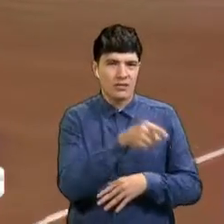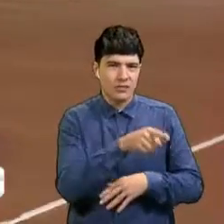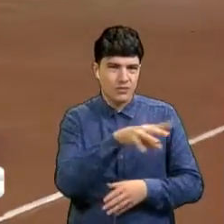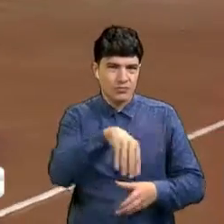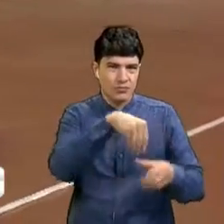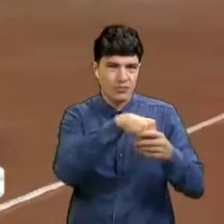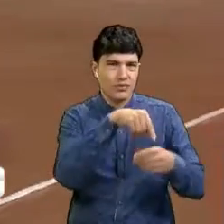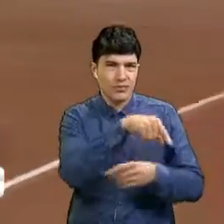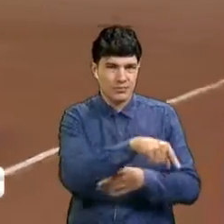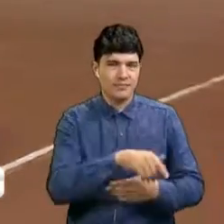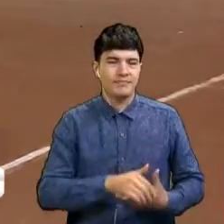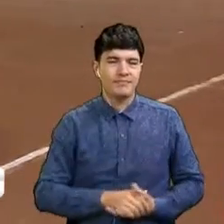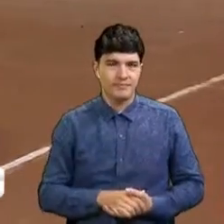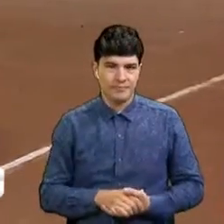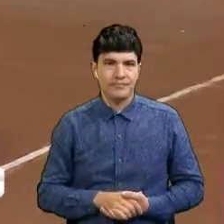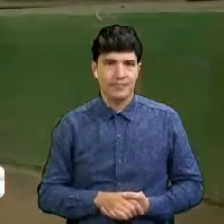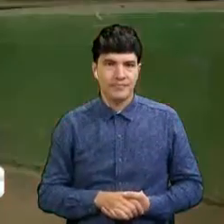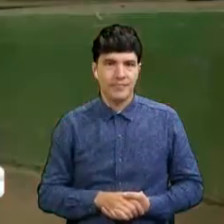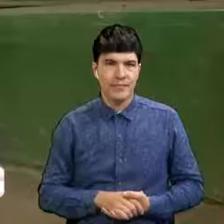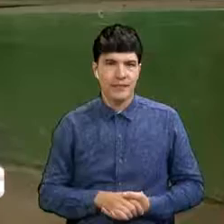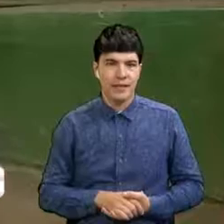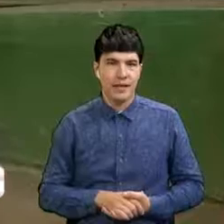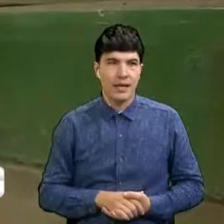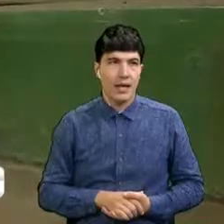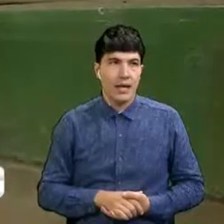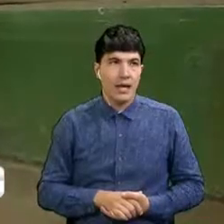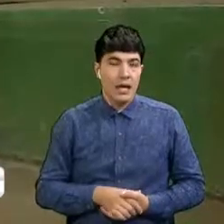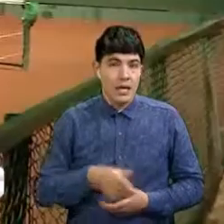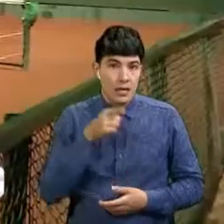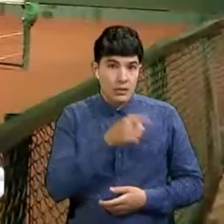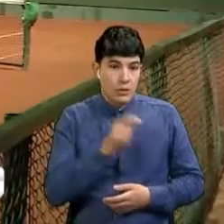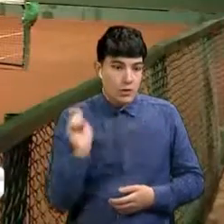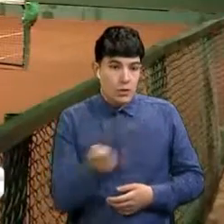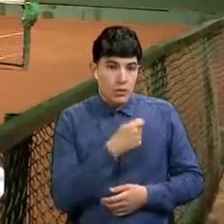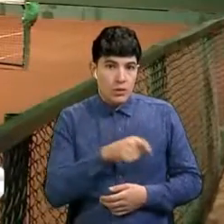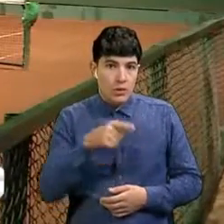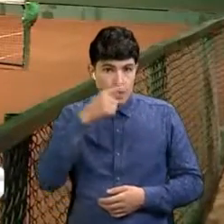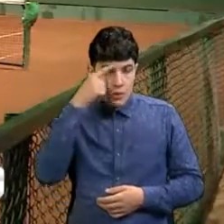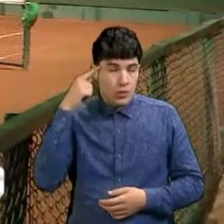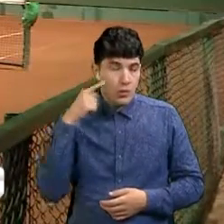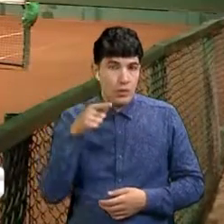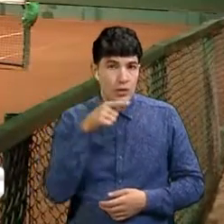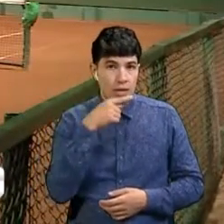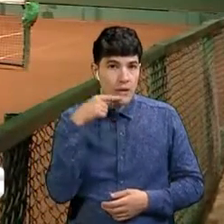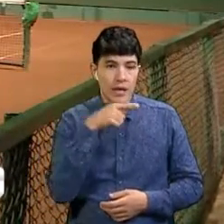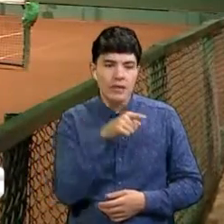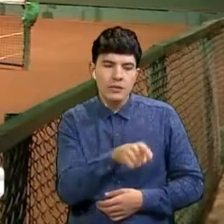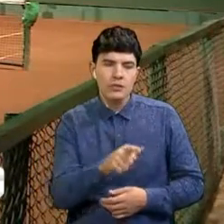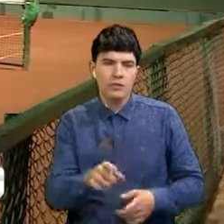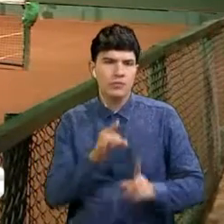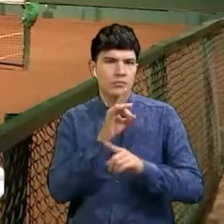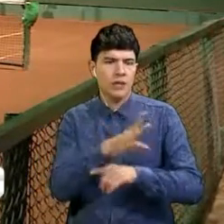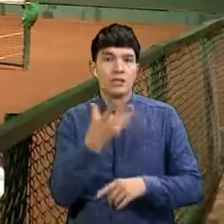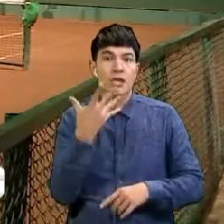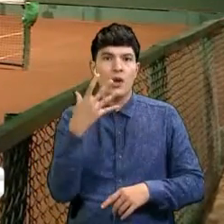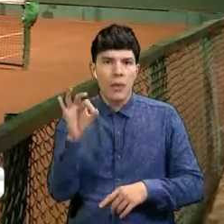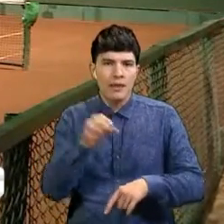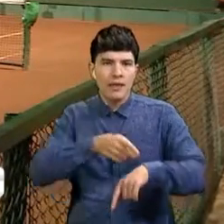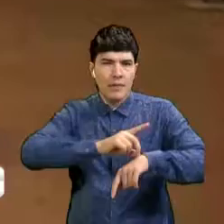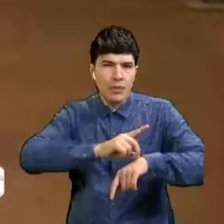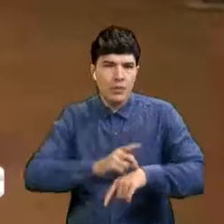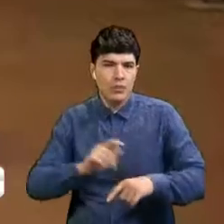recreativa tenis golf club en cúcuta la raqueta rojinegra se impuso de manera contundente tras 50 minutos de